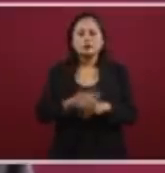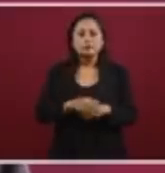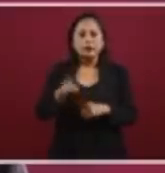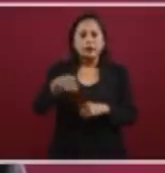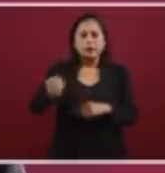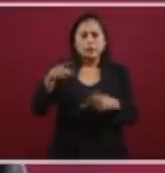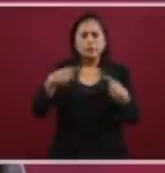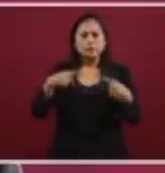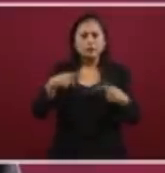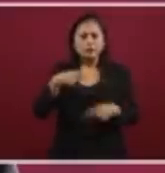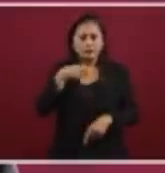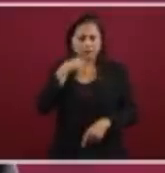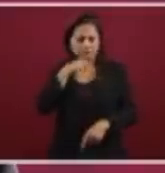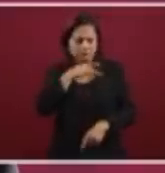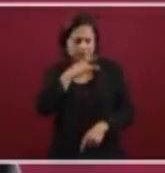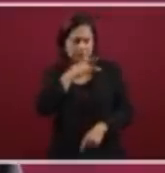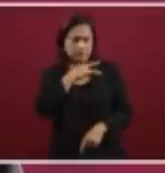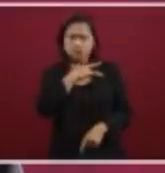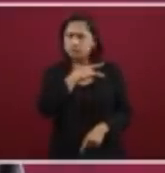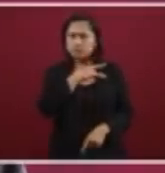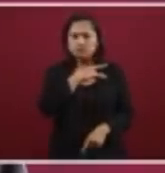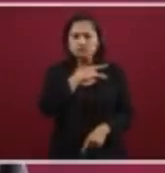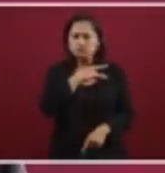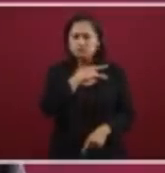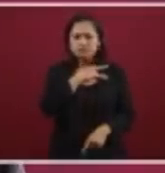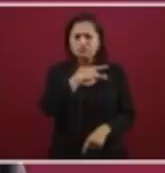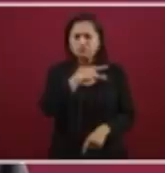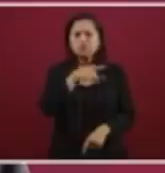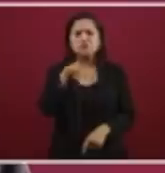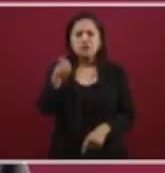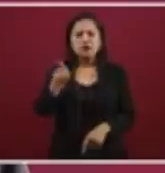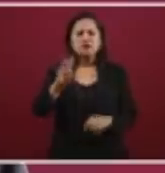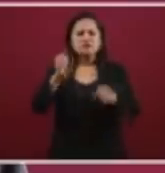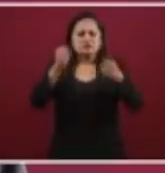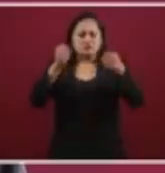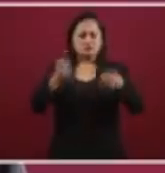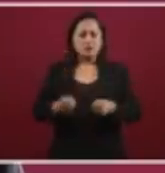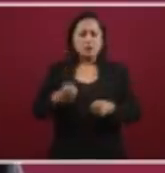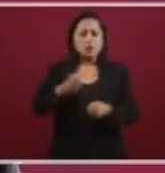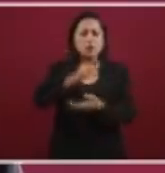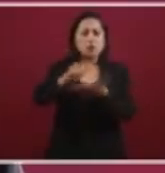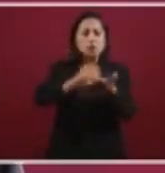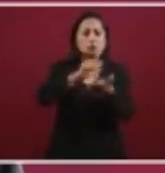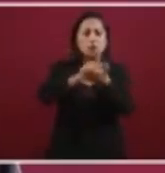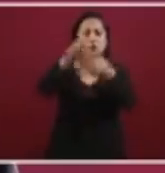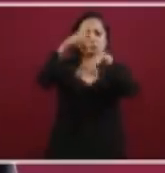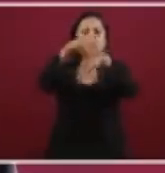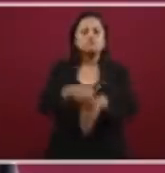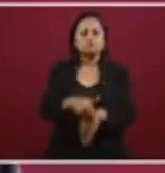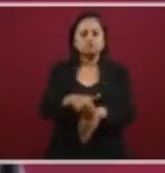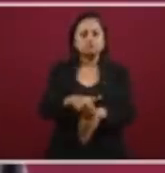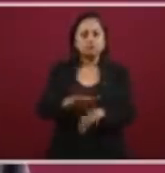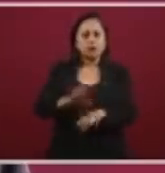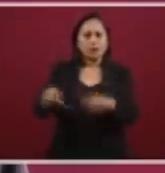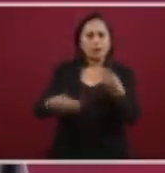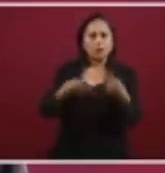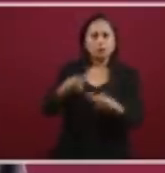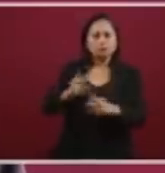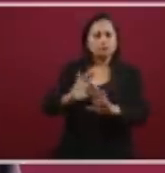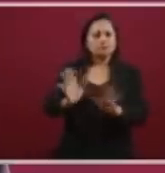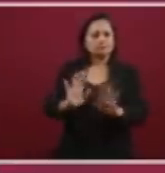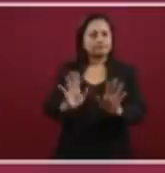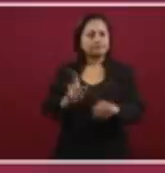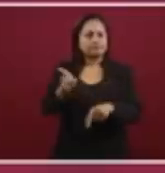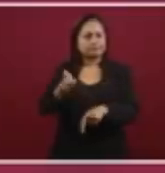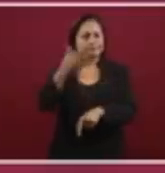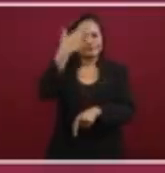de eso ya saben que la ilegalidad están bien informados obras y vienen